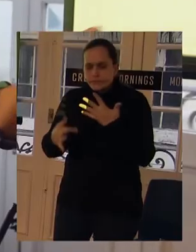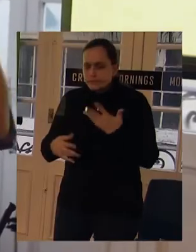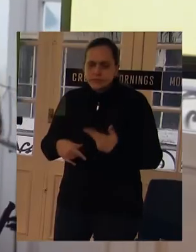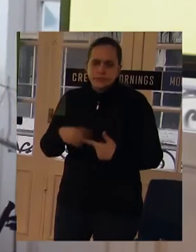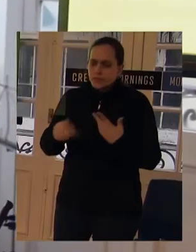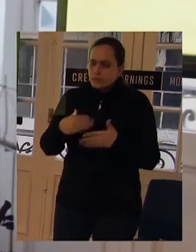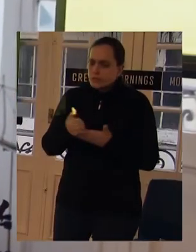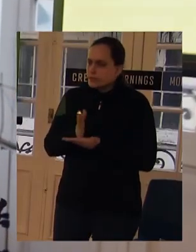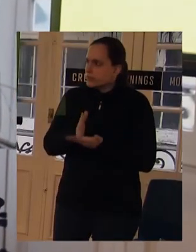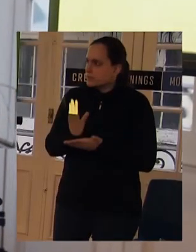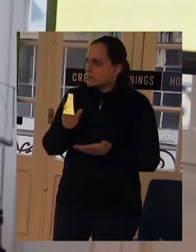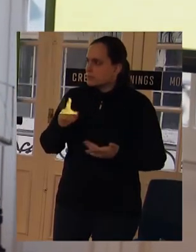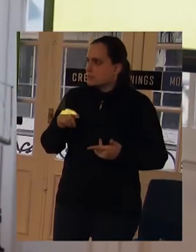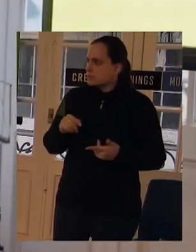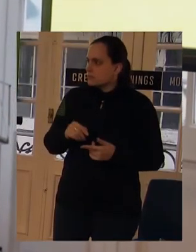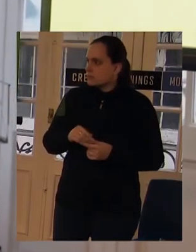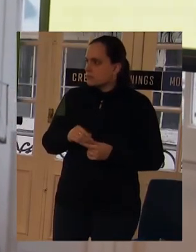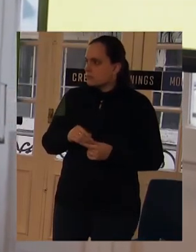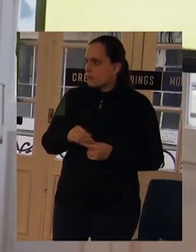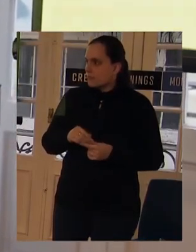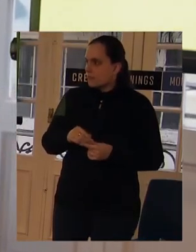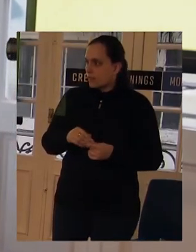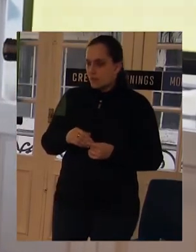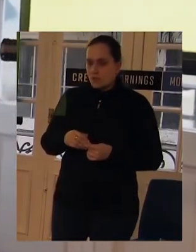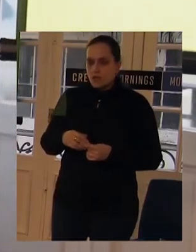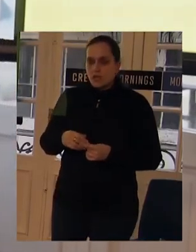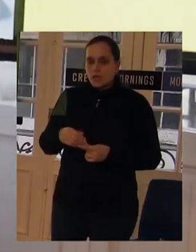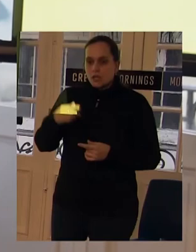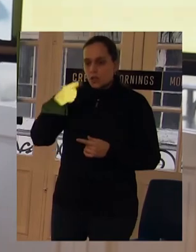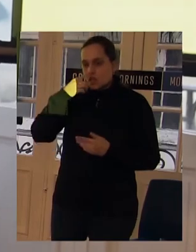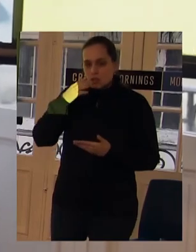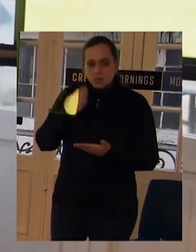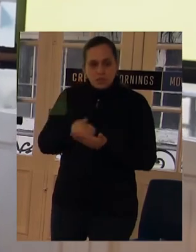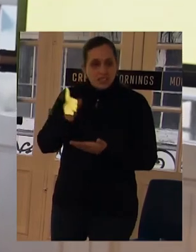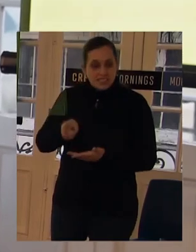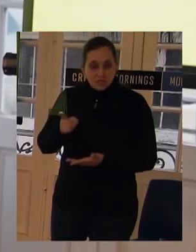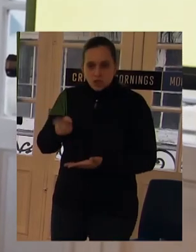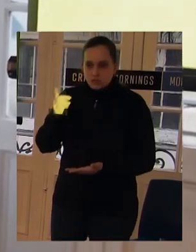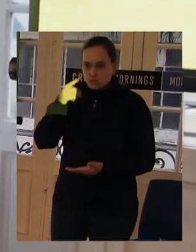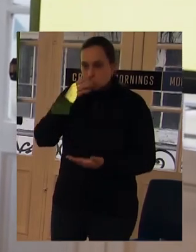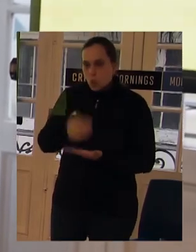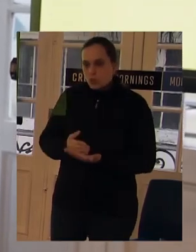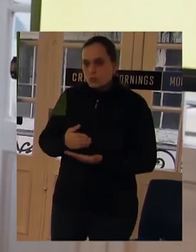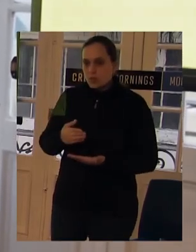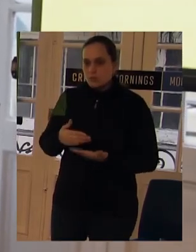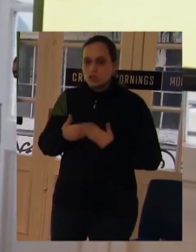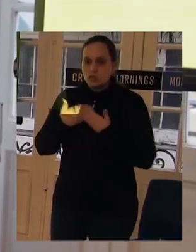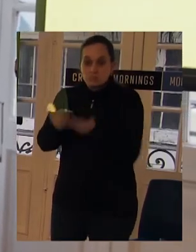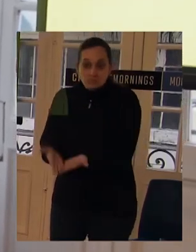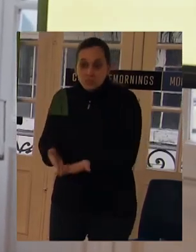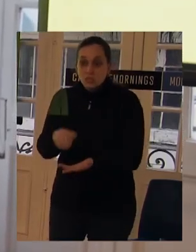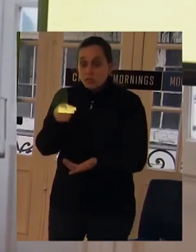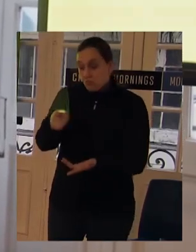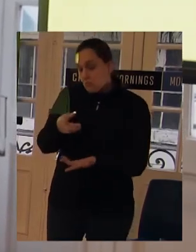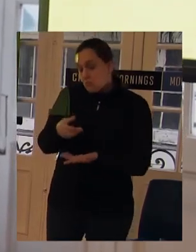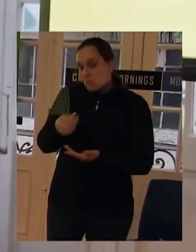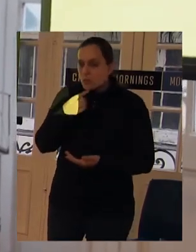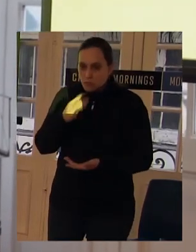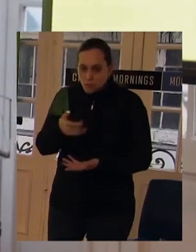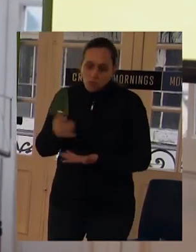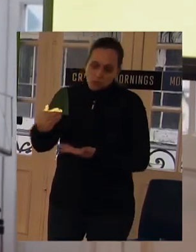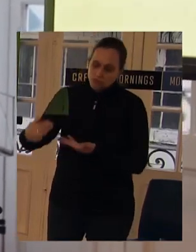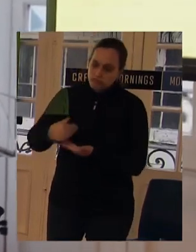alguien que toma las decisiones finales, al cual yo le presento y me dice sí, no,